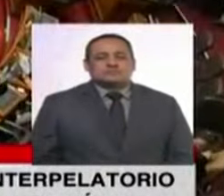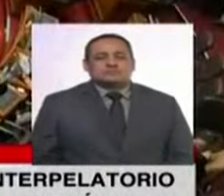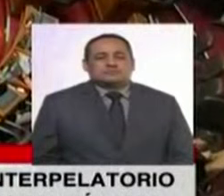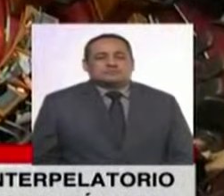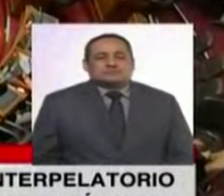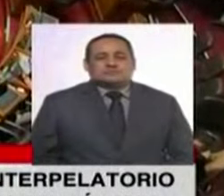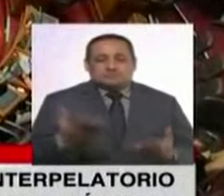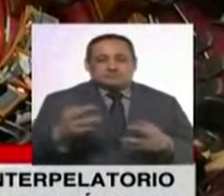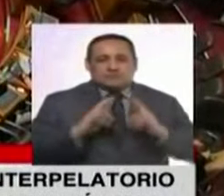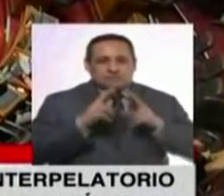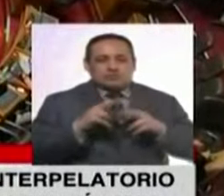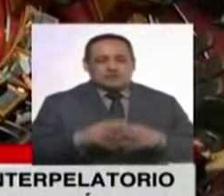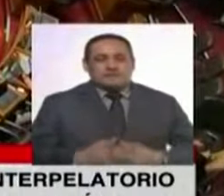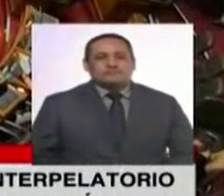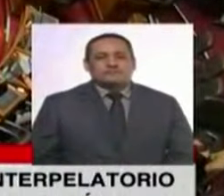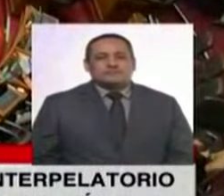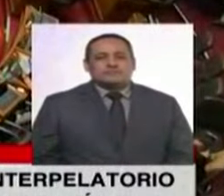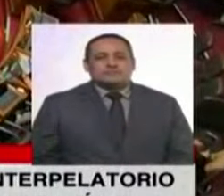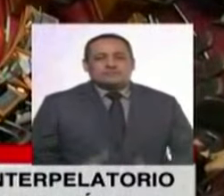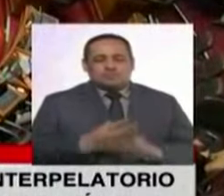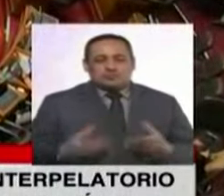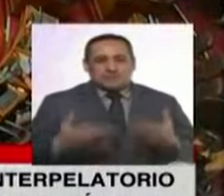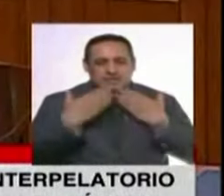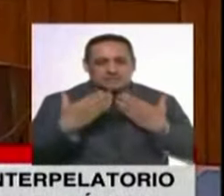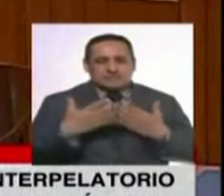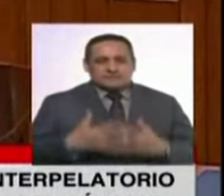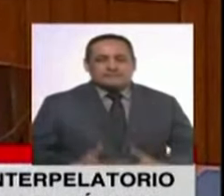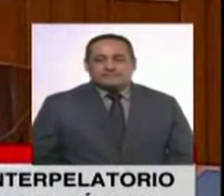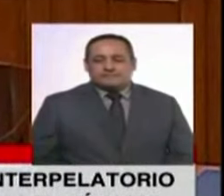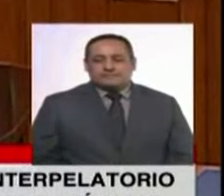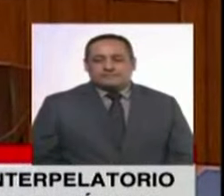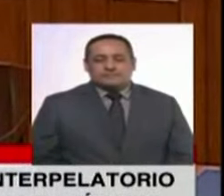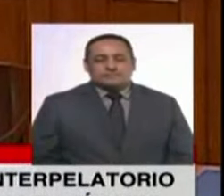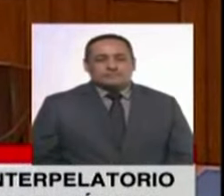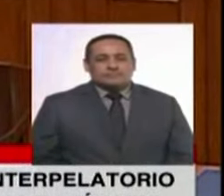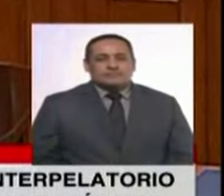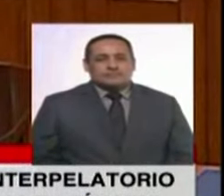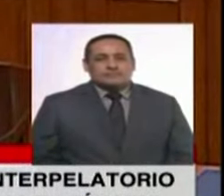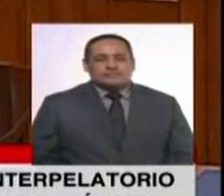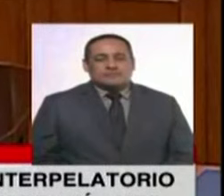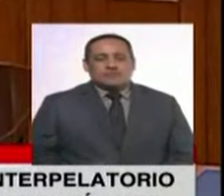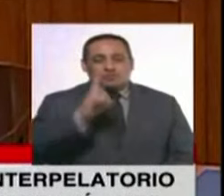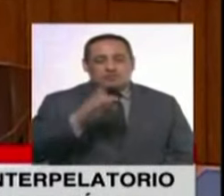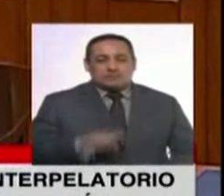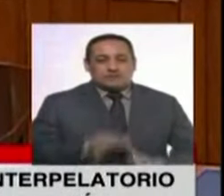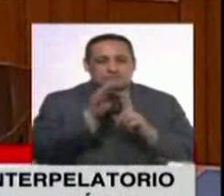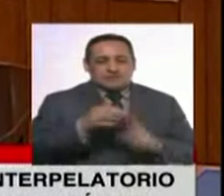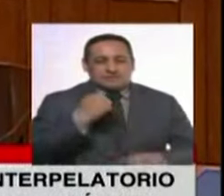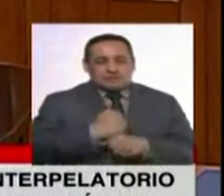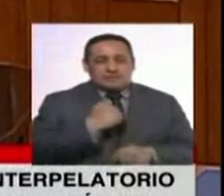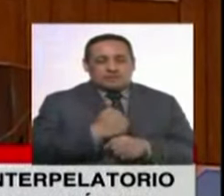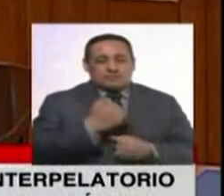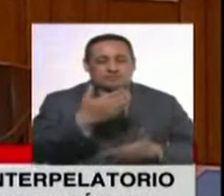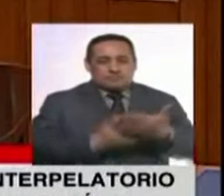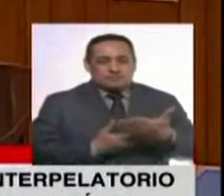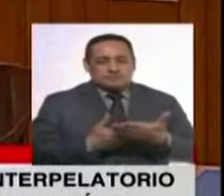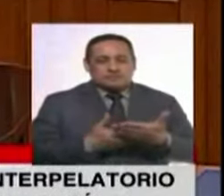para Que responda señor ministro Muchas gracias uno de los principales instrumentos